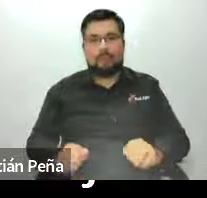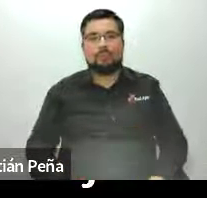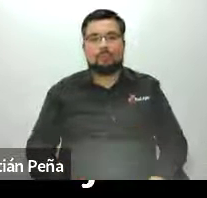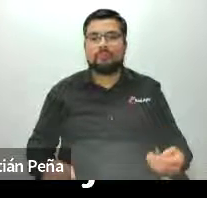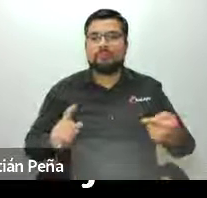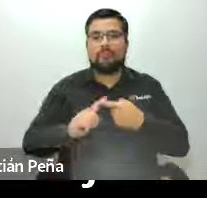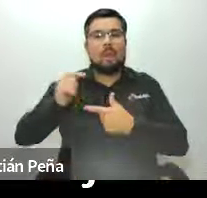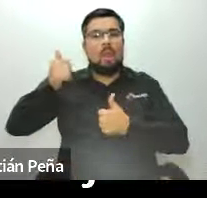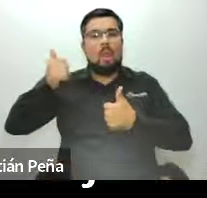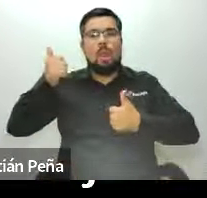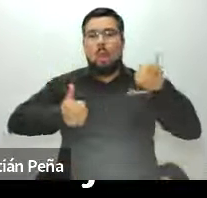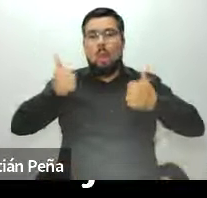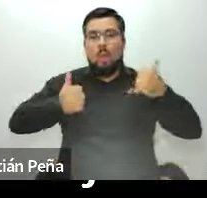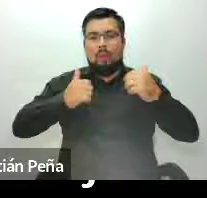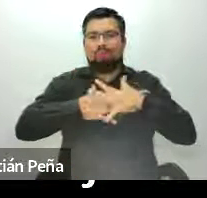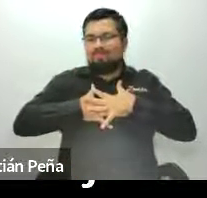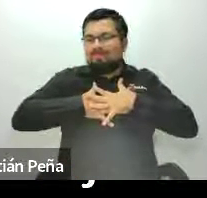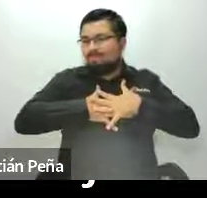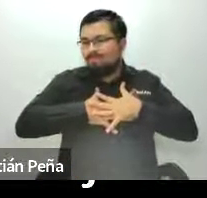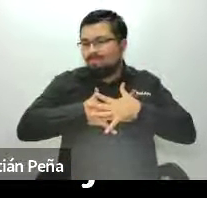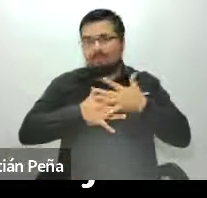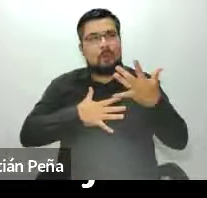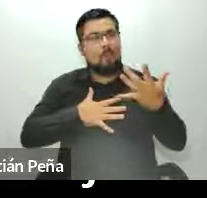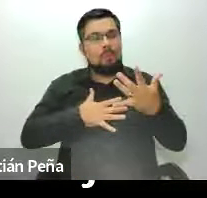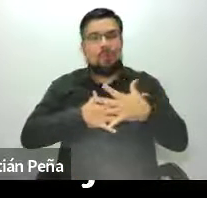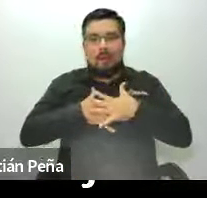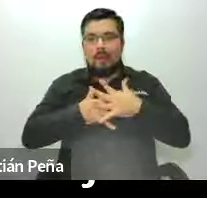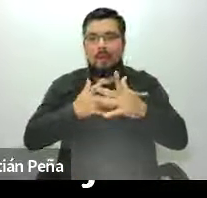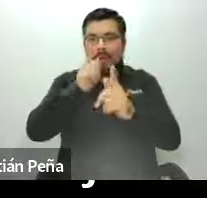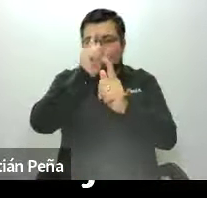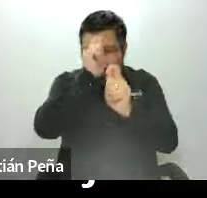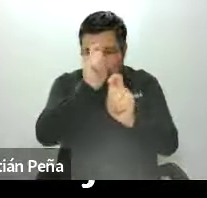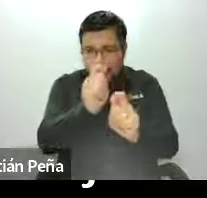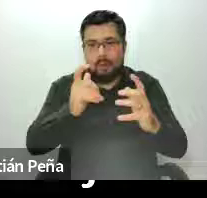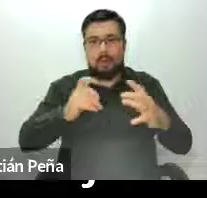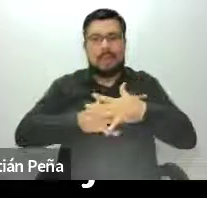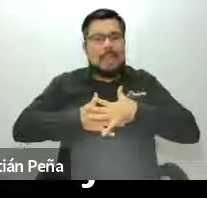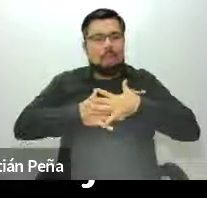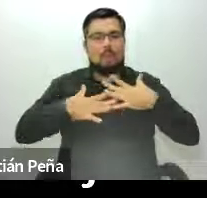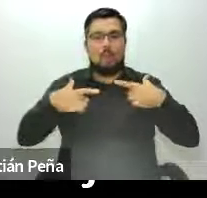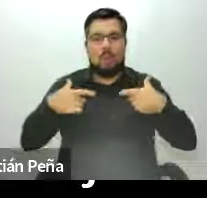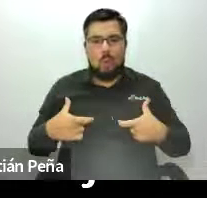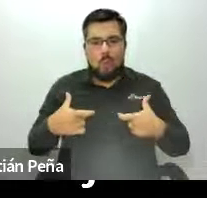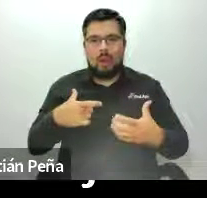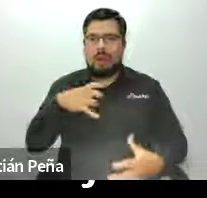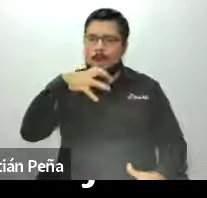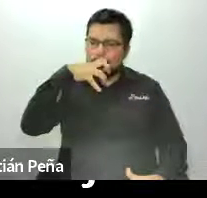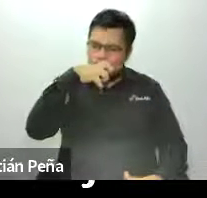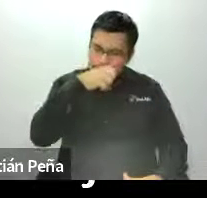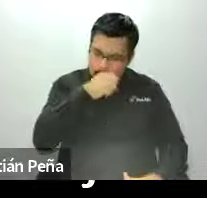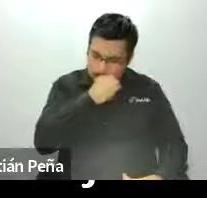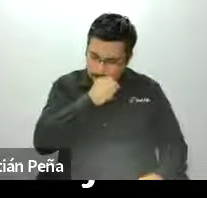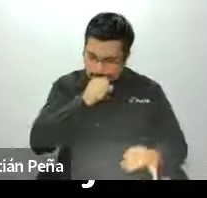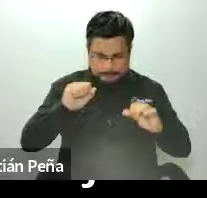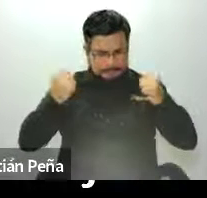Competencias emocionales como el reconocimiento, el manejo de las emociones, la tolerancia, la frustración, que es un tema que estamos